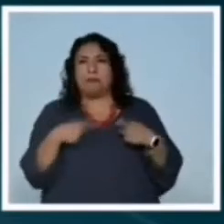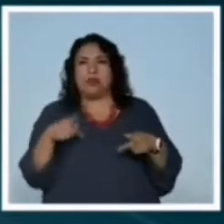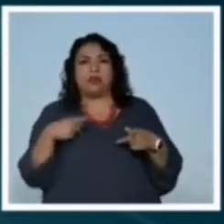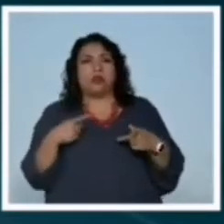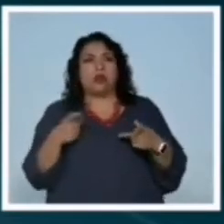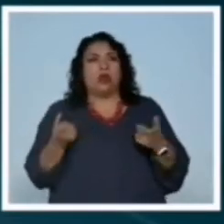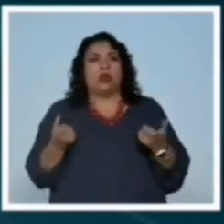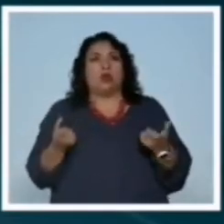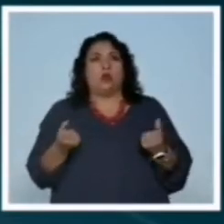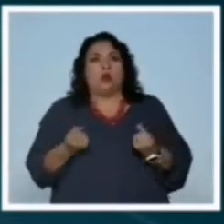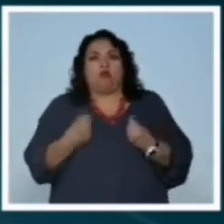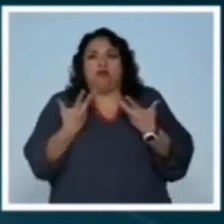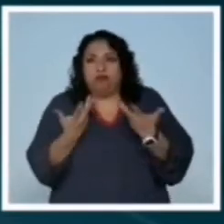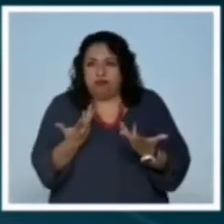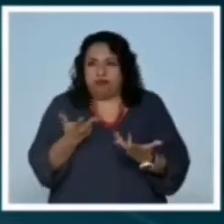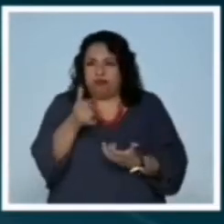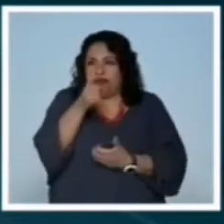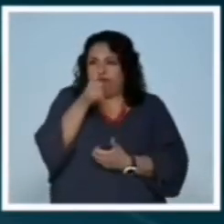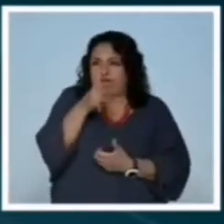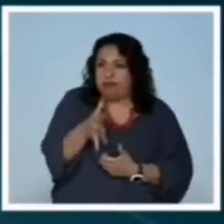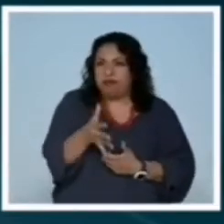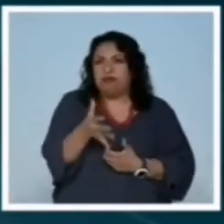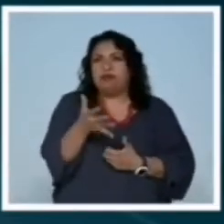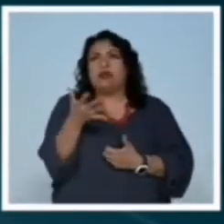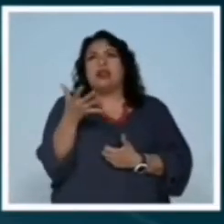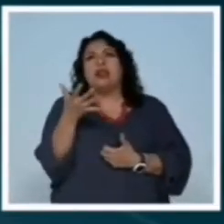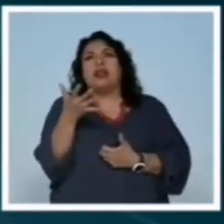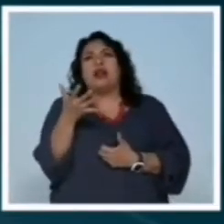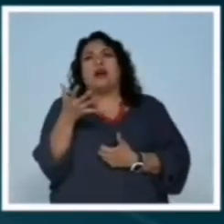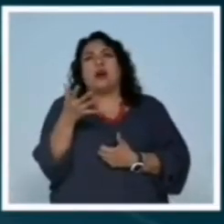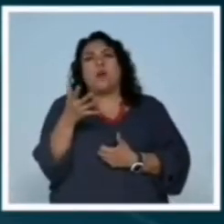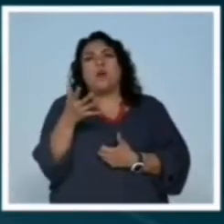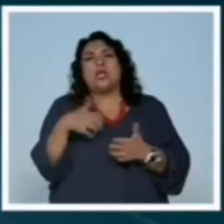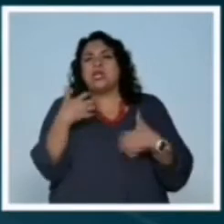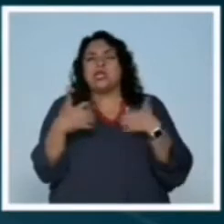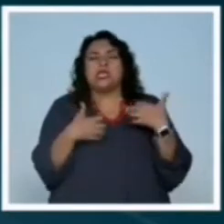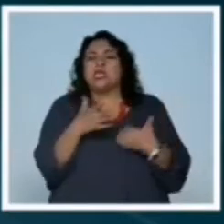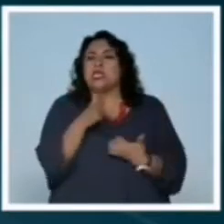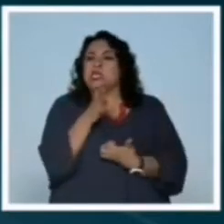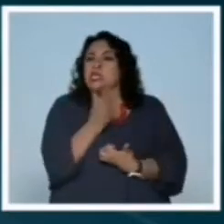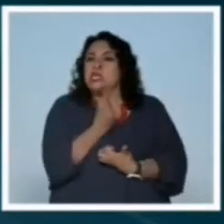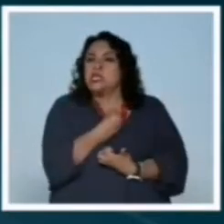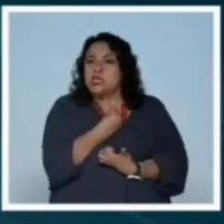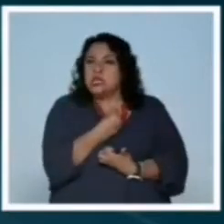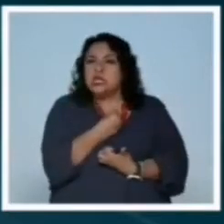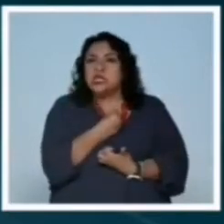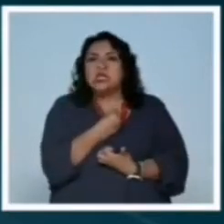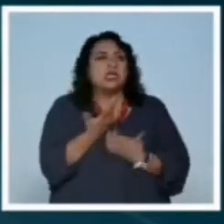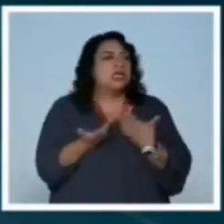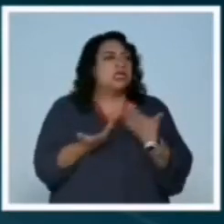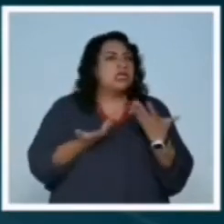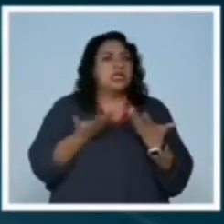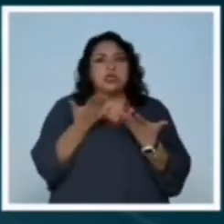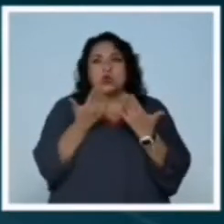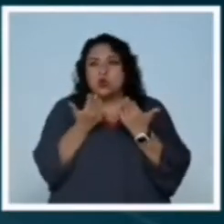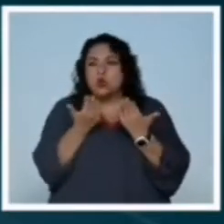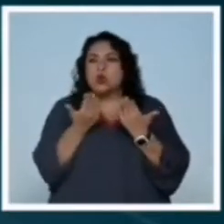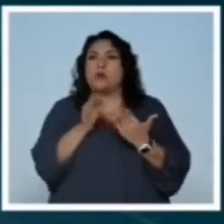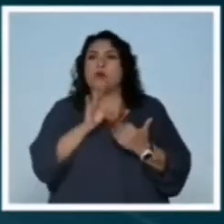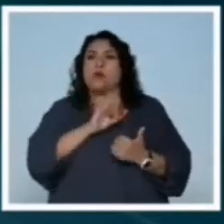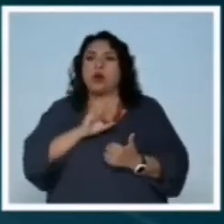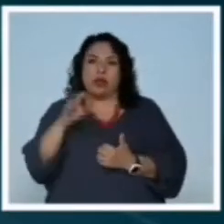impulsivas sumamente agresivas con muy baja tolerancia la frustración y que tienen menos herramientas cognitivas